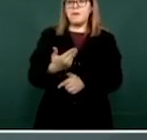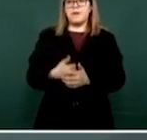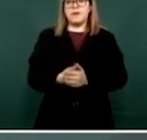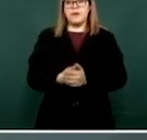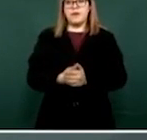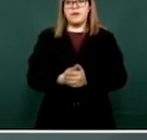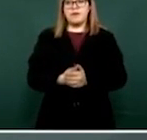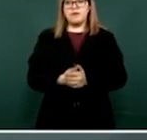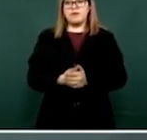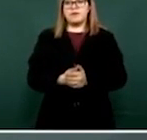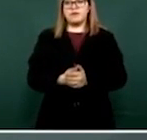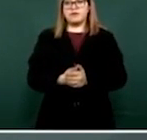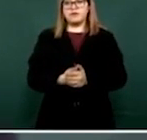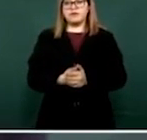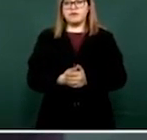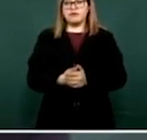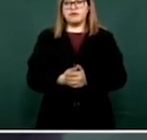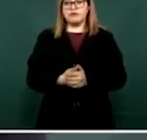muy